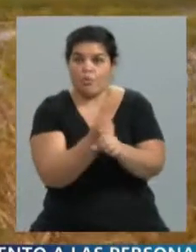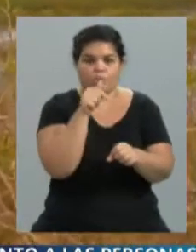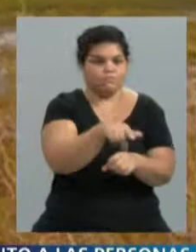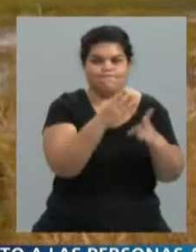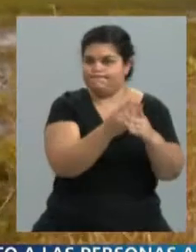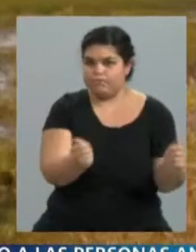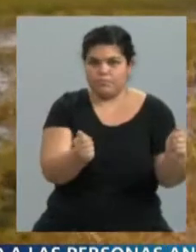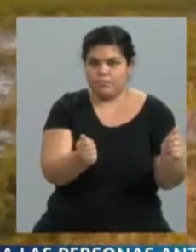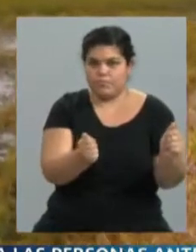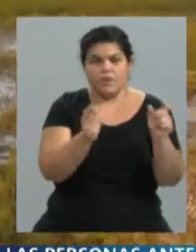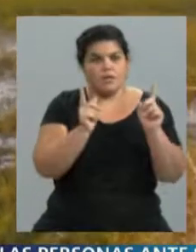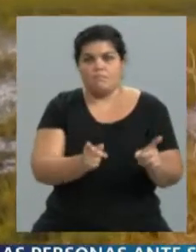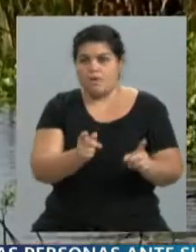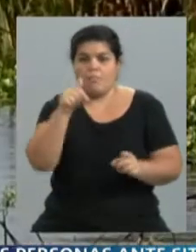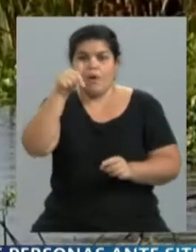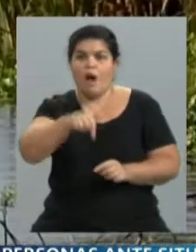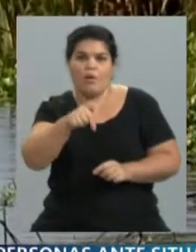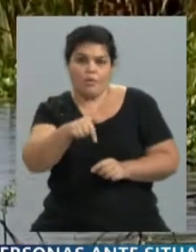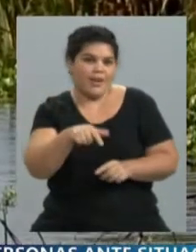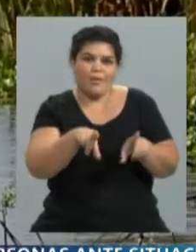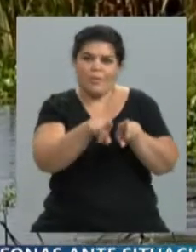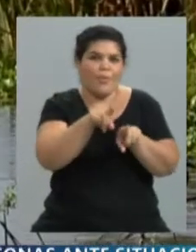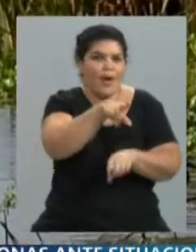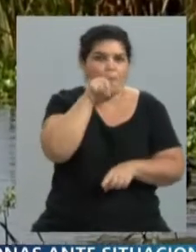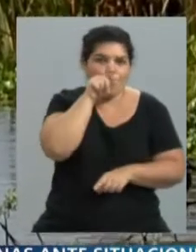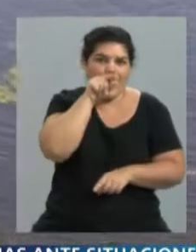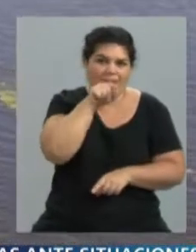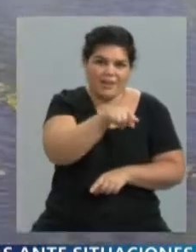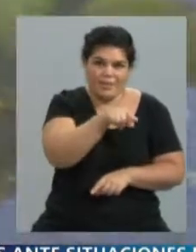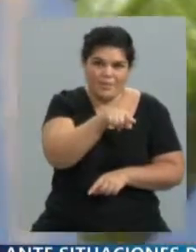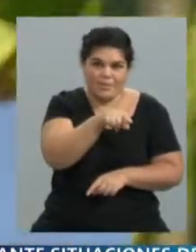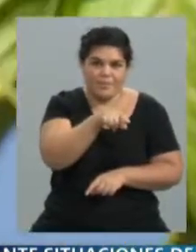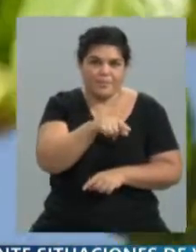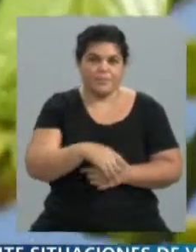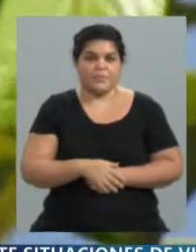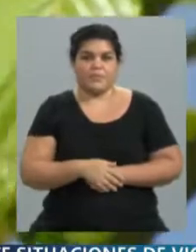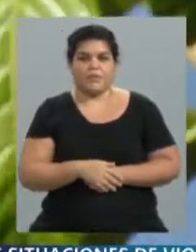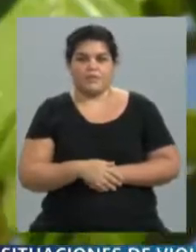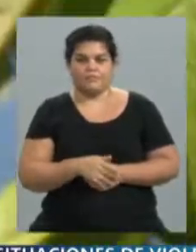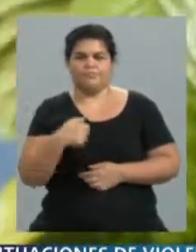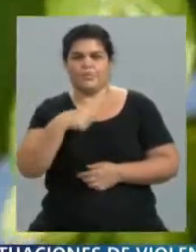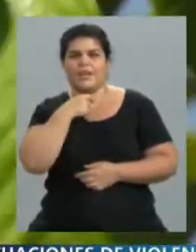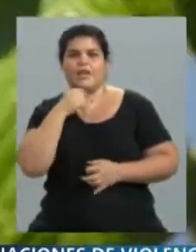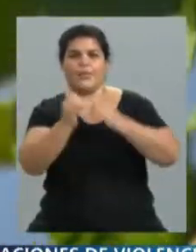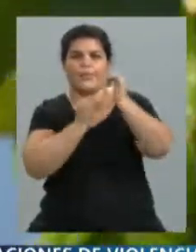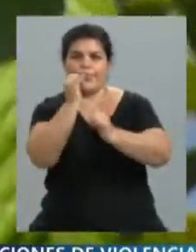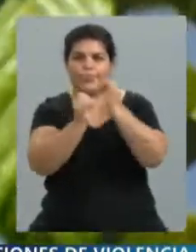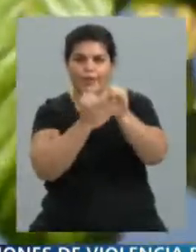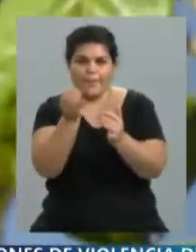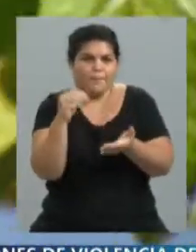como en este caso es esta ave de los esteros de Liberá. Quería contar una sola cosita más, como